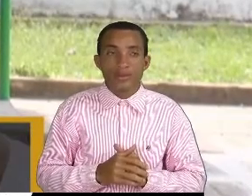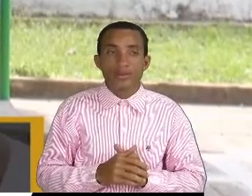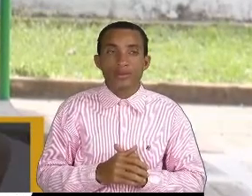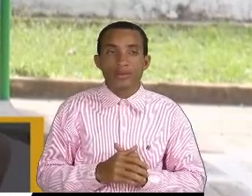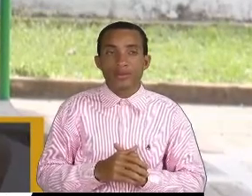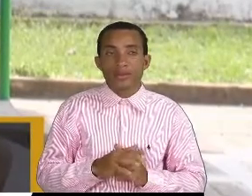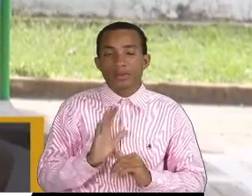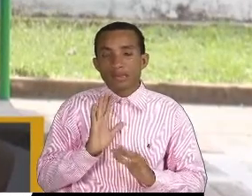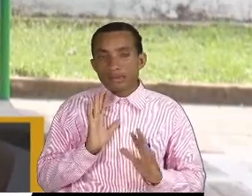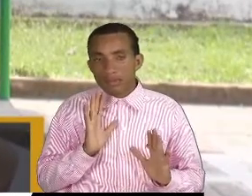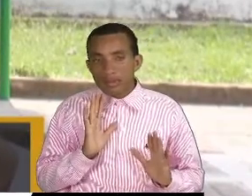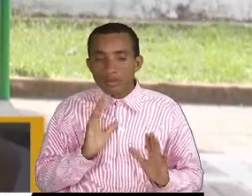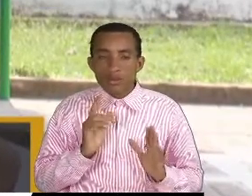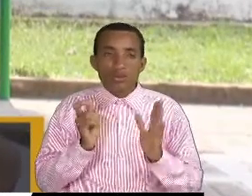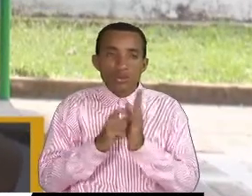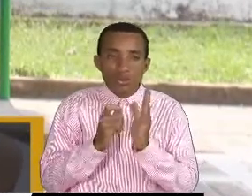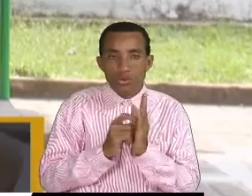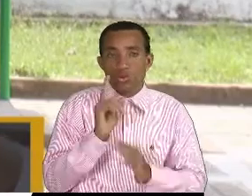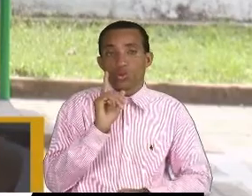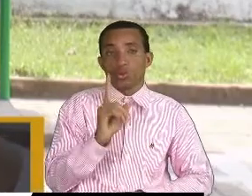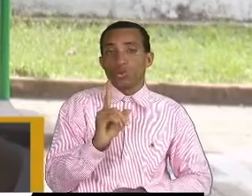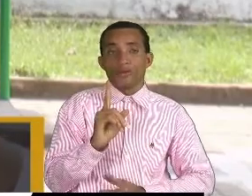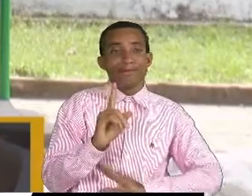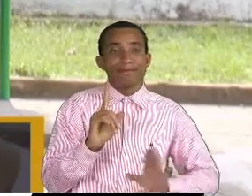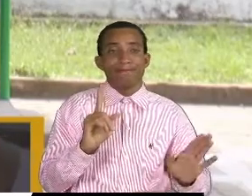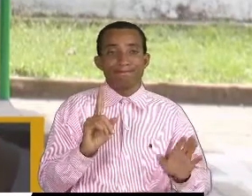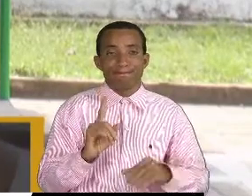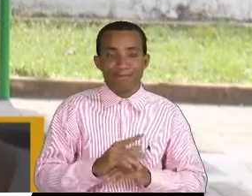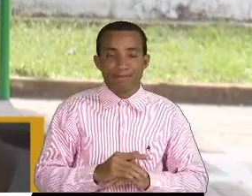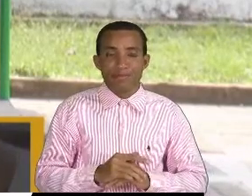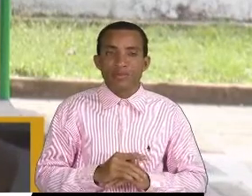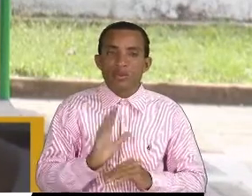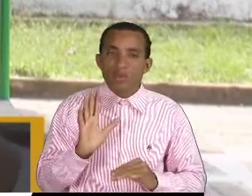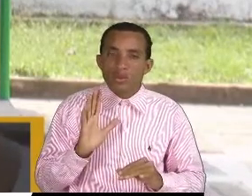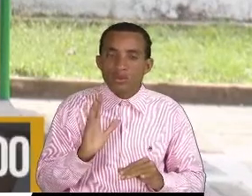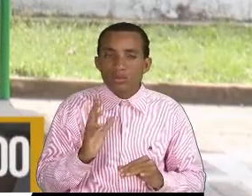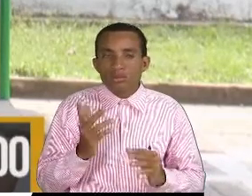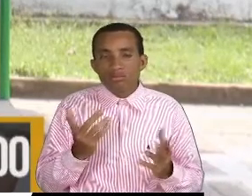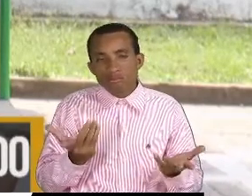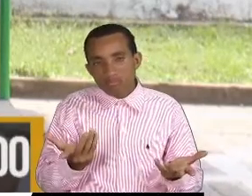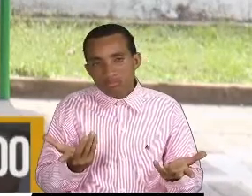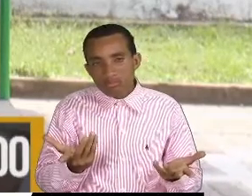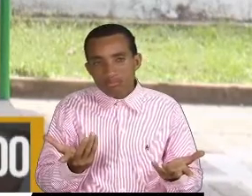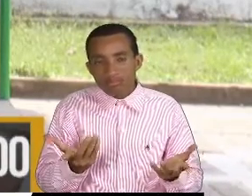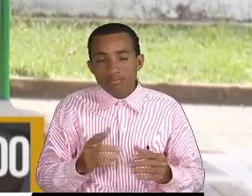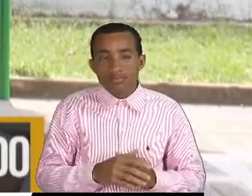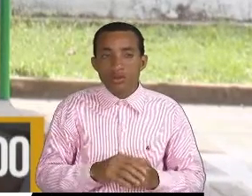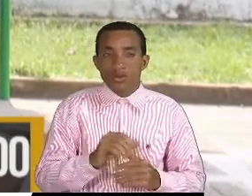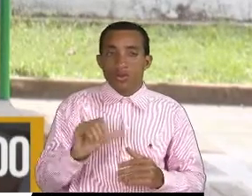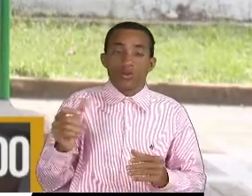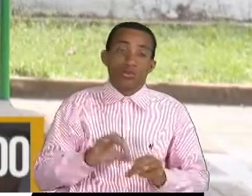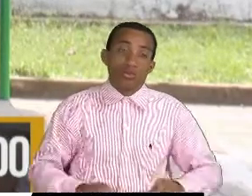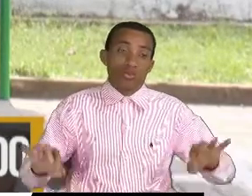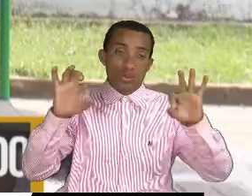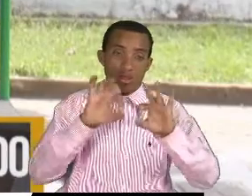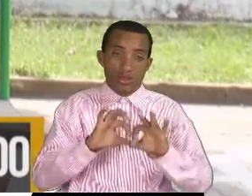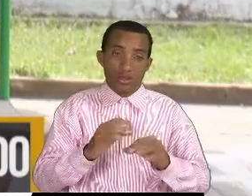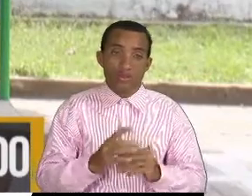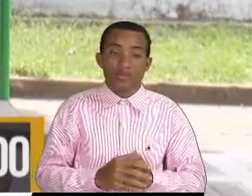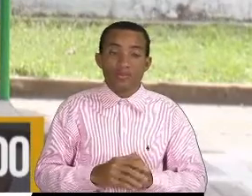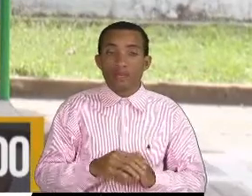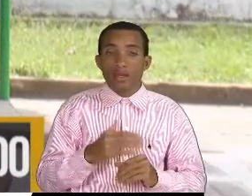hemos solamente sumado un punto. Sin embargo, en cuanto a los resultados, ¿no? Sin embargo, pues hay otros aspectos importantes, que es el hecho de que